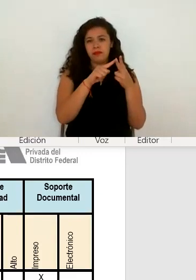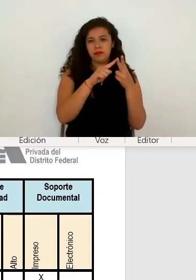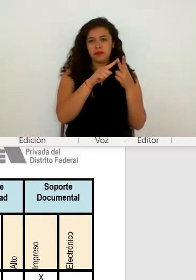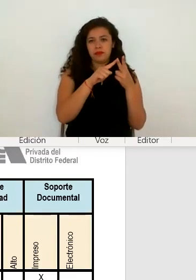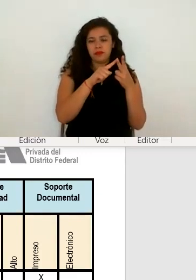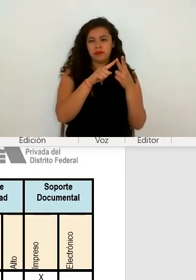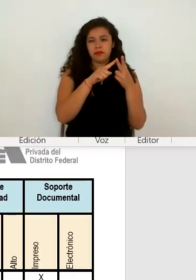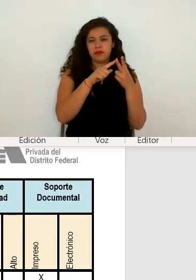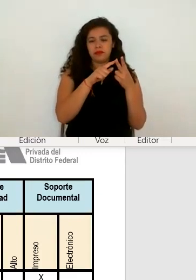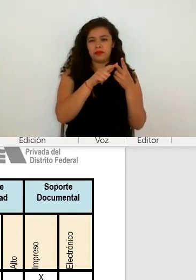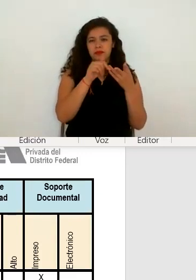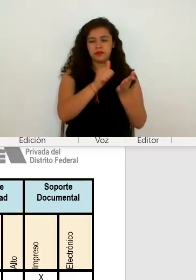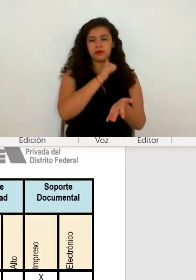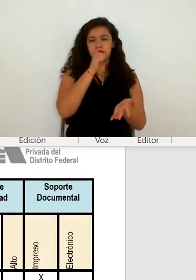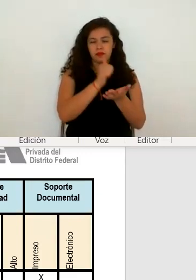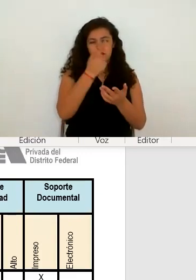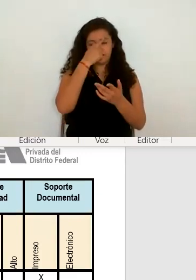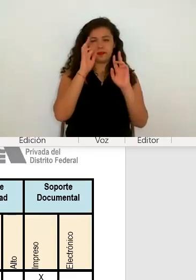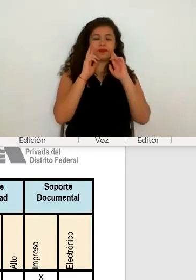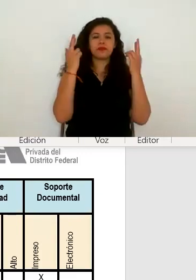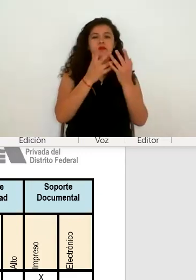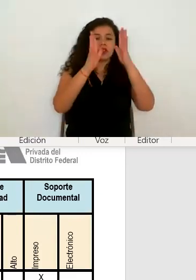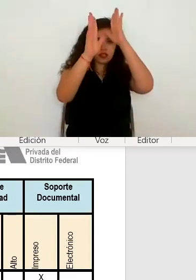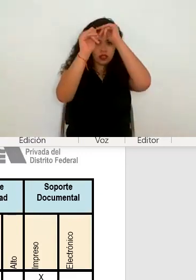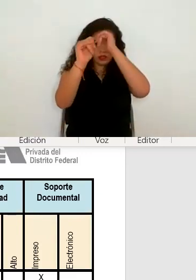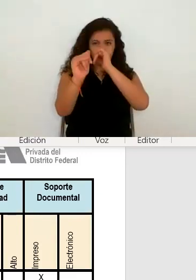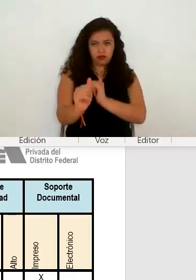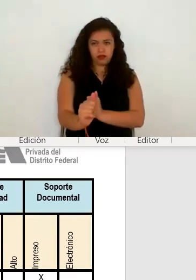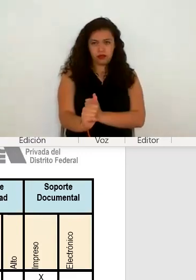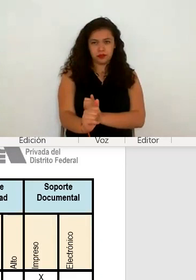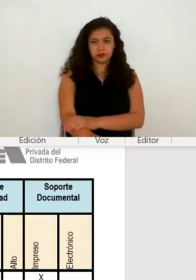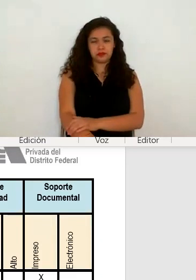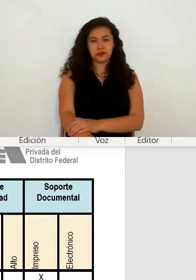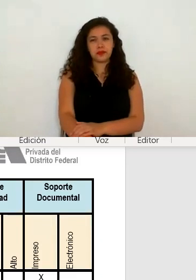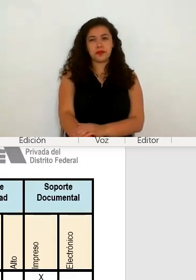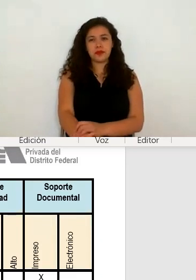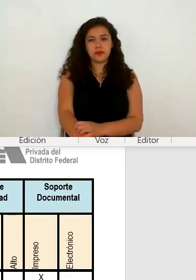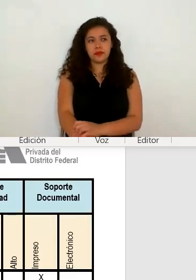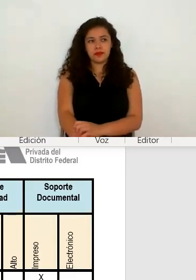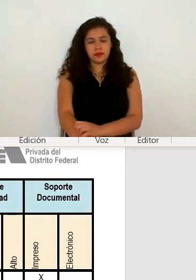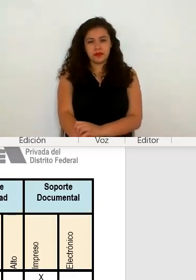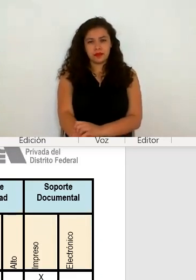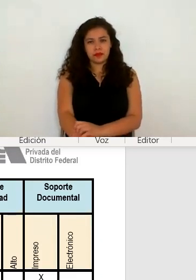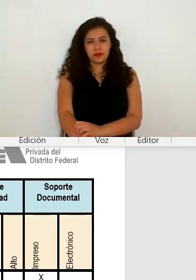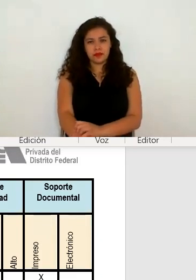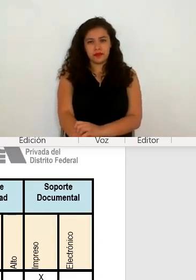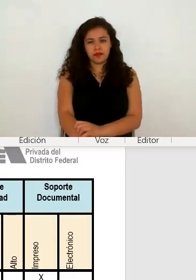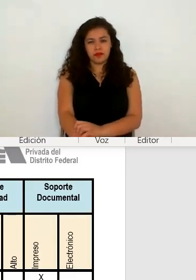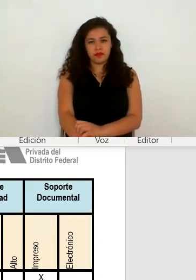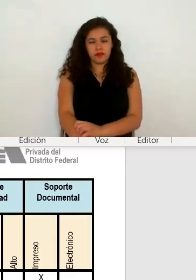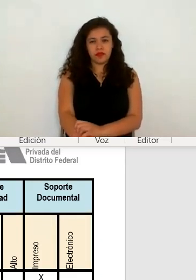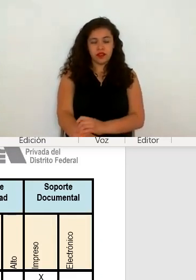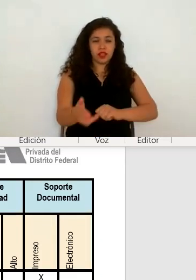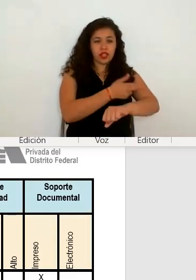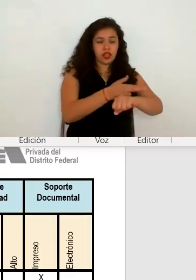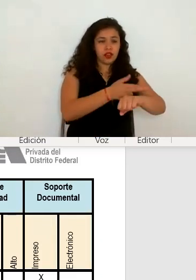actas de las sesiones y todos los acuerdos que se llevan de esas sesiones. Y se conservan 1 año en trámite, 2